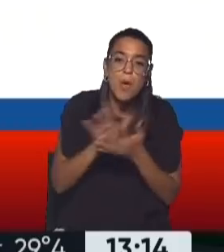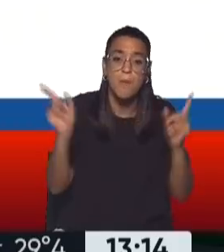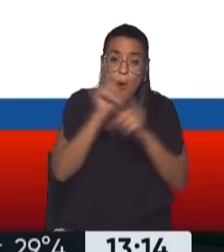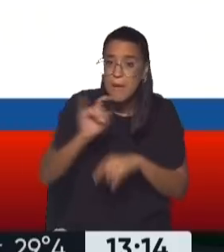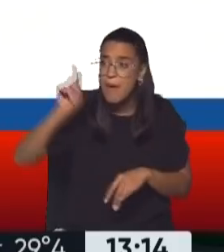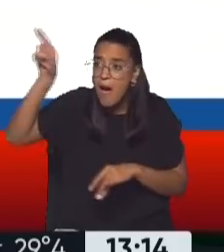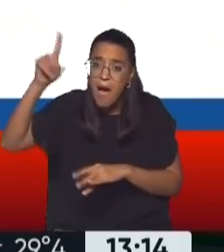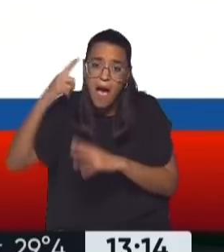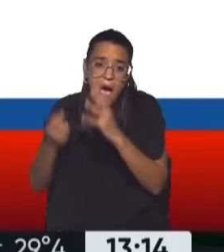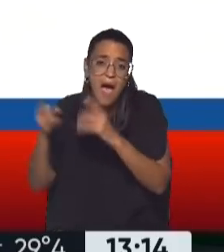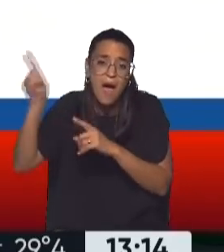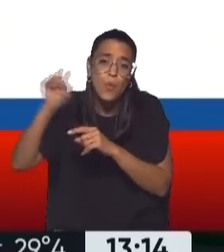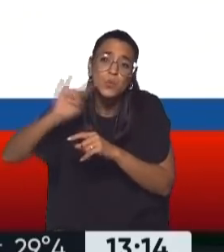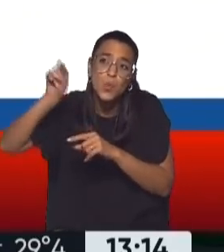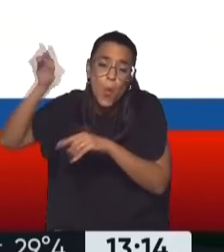que ustedes crearon.